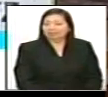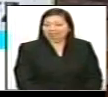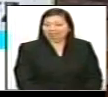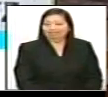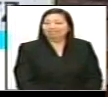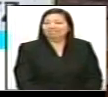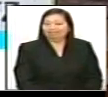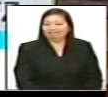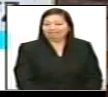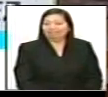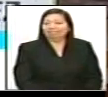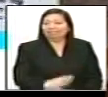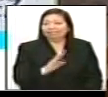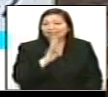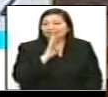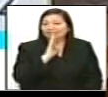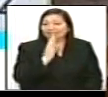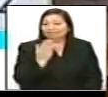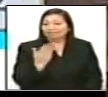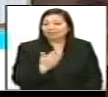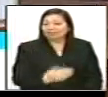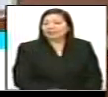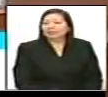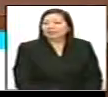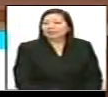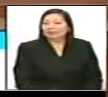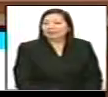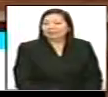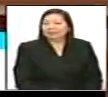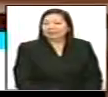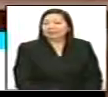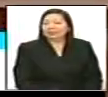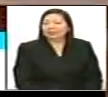Muchas gracias, Diana, por los comentarios. Cedo la palabra a José Carlos Regena.